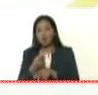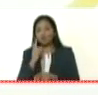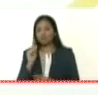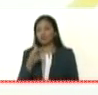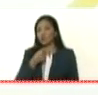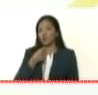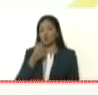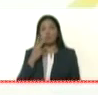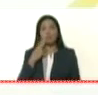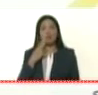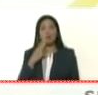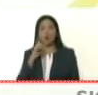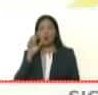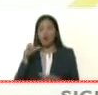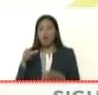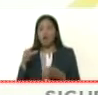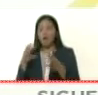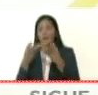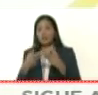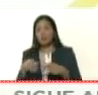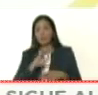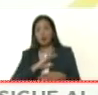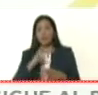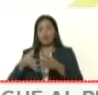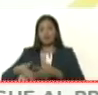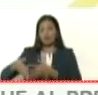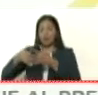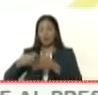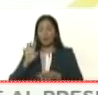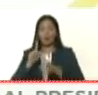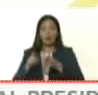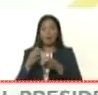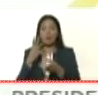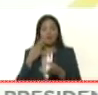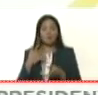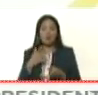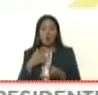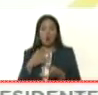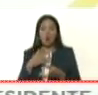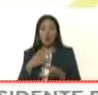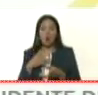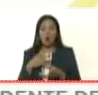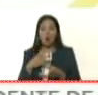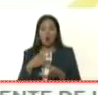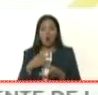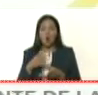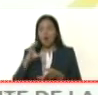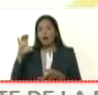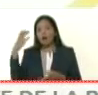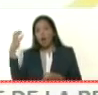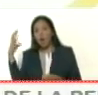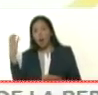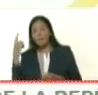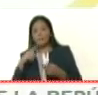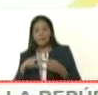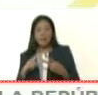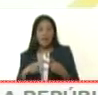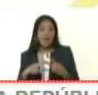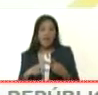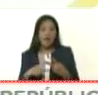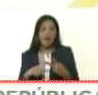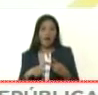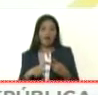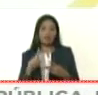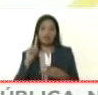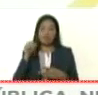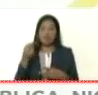el caso de la administración de Donald Trump o como es el caso del gobierno de Iván Duque o de Mauricio Macri o de Jair